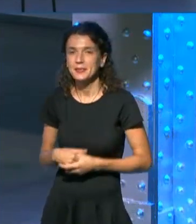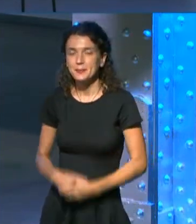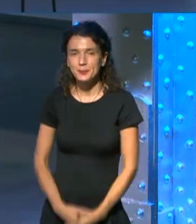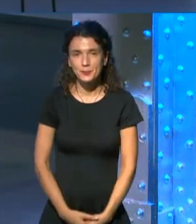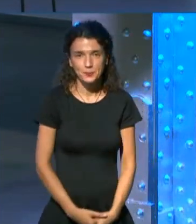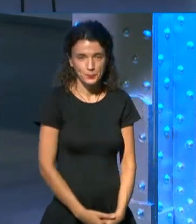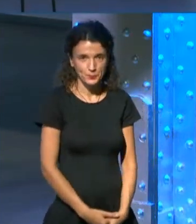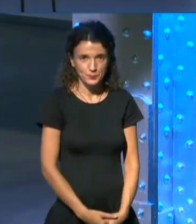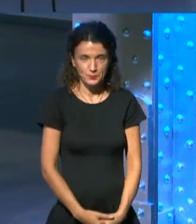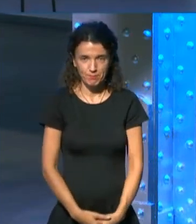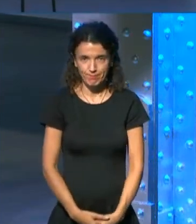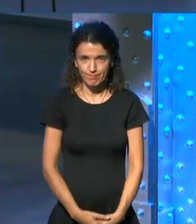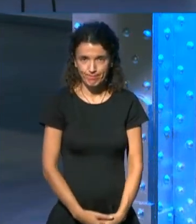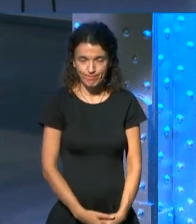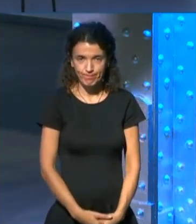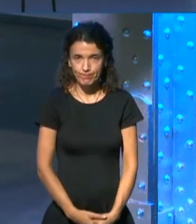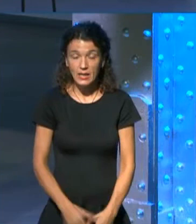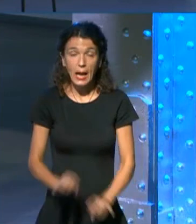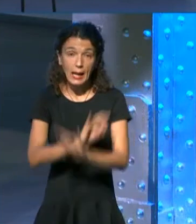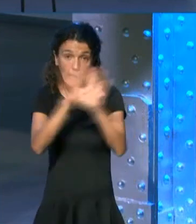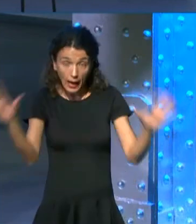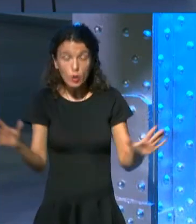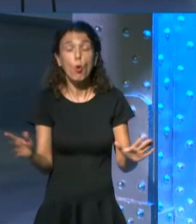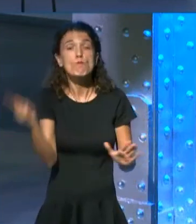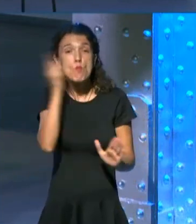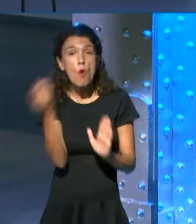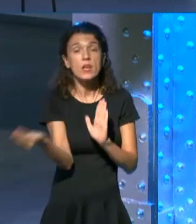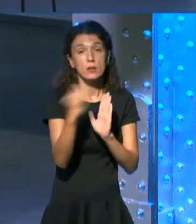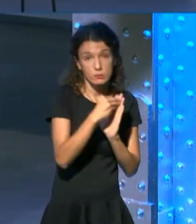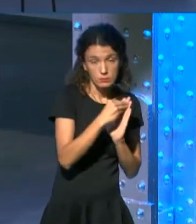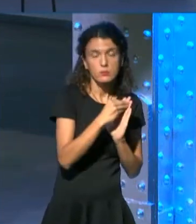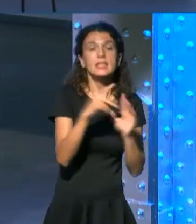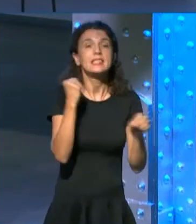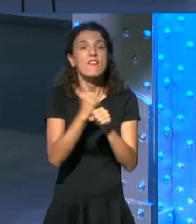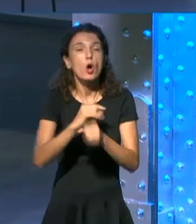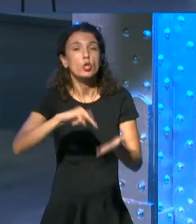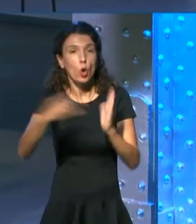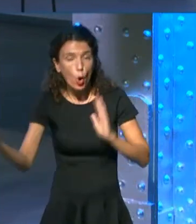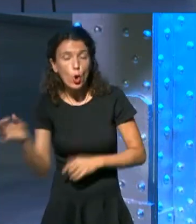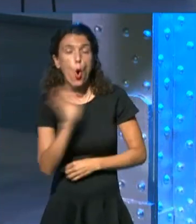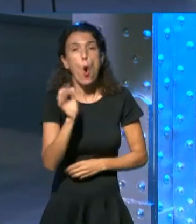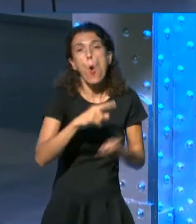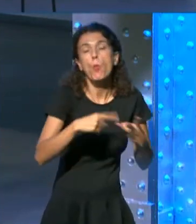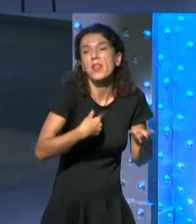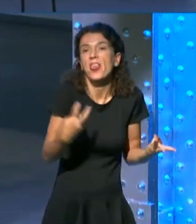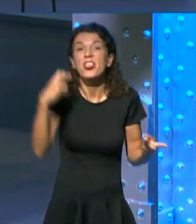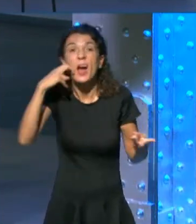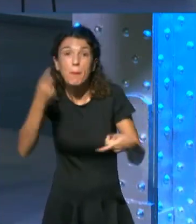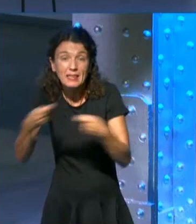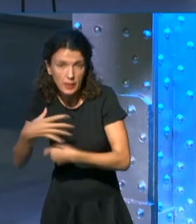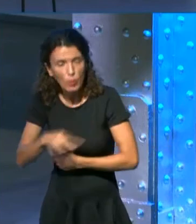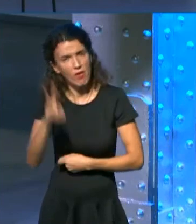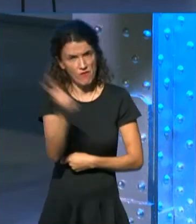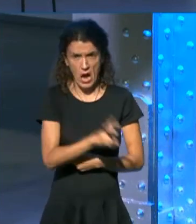Sí. Sí, pero que está claro que para aplicaciones móviles, para trabajos tecnológicos, incluso para una zapatería puede ser muy